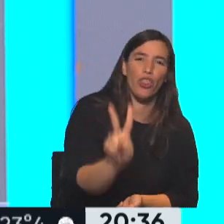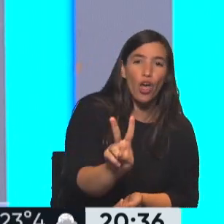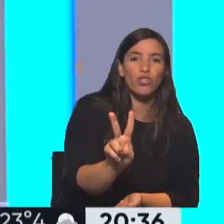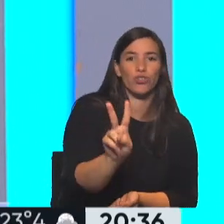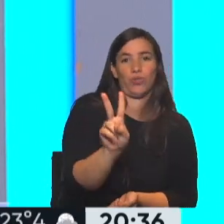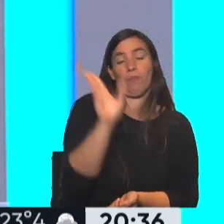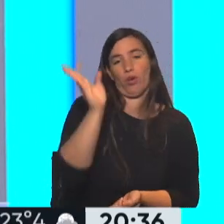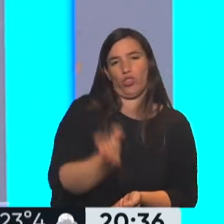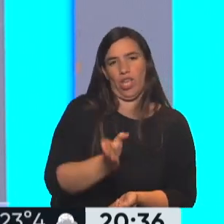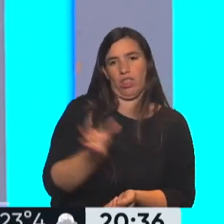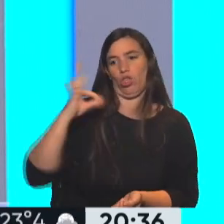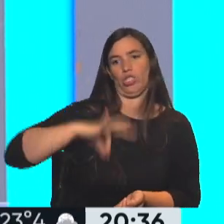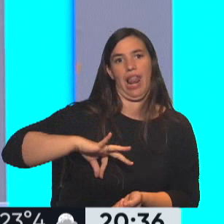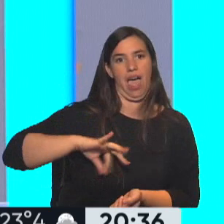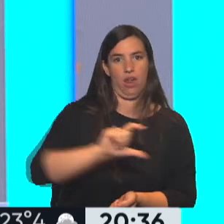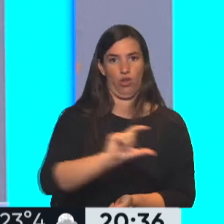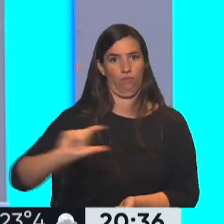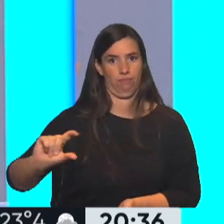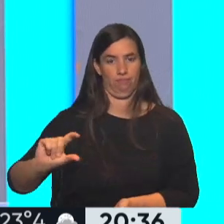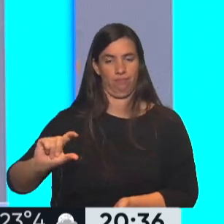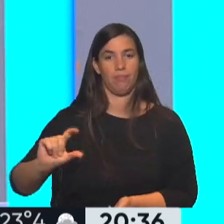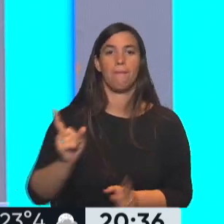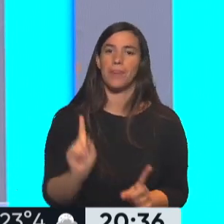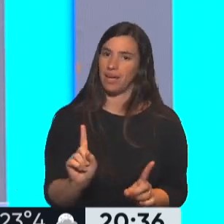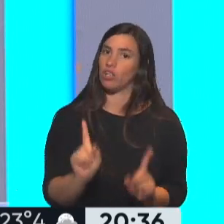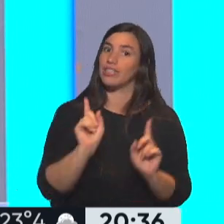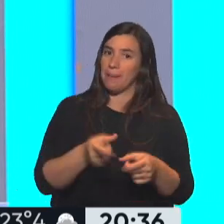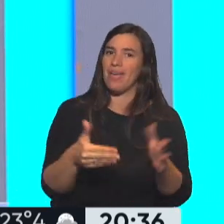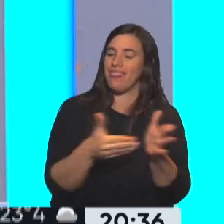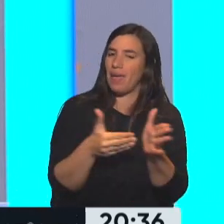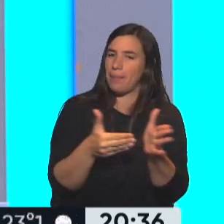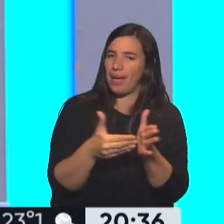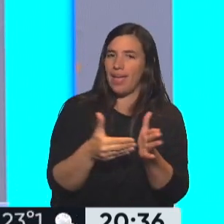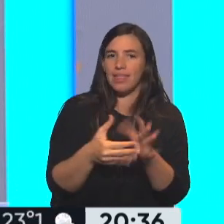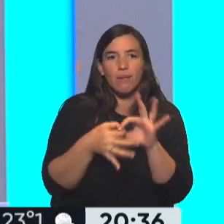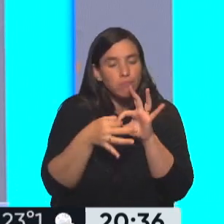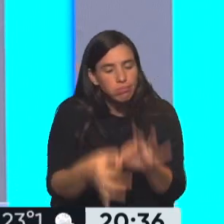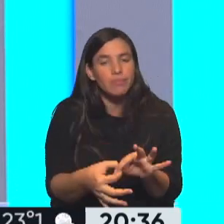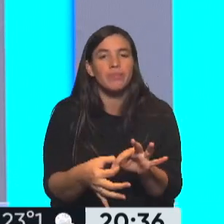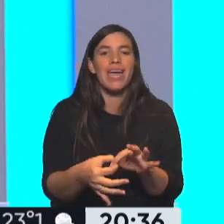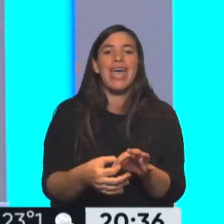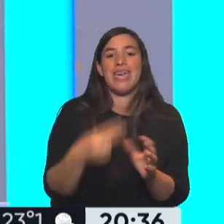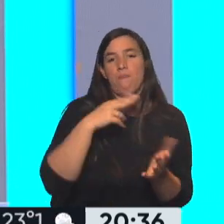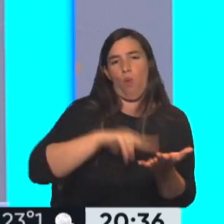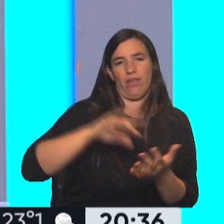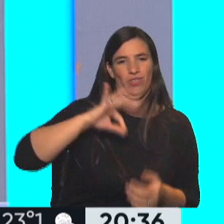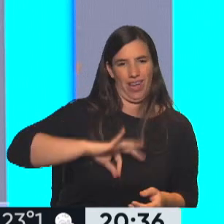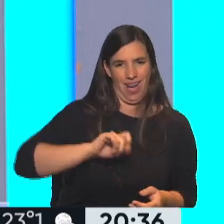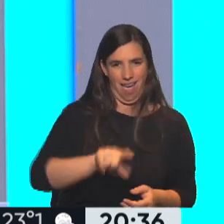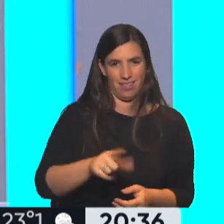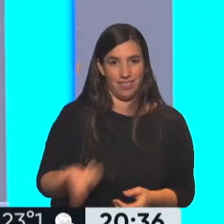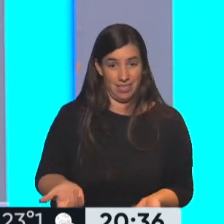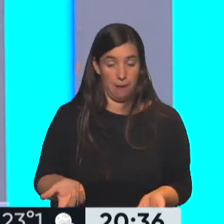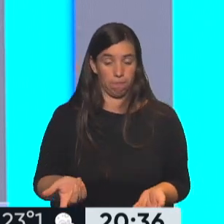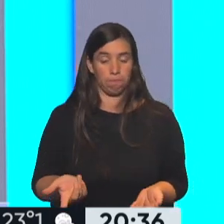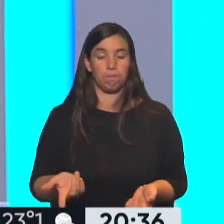salario mínimo vital y móvil, pero no es lo único que afecta. También podría llegar a afectar el impuesto a las ganancias, si bien se conoce